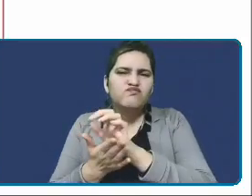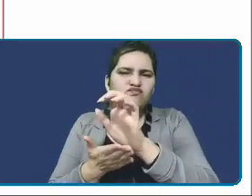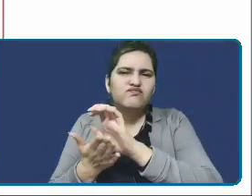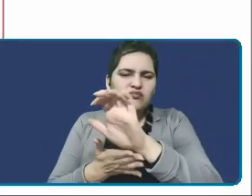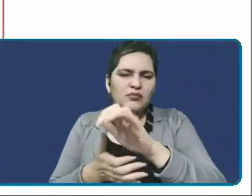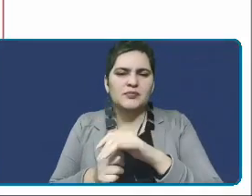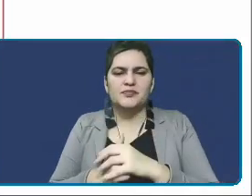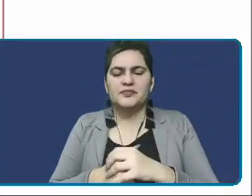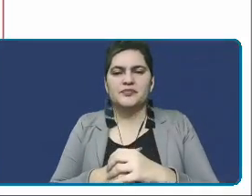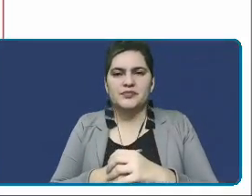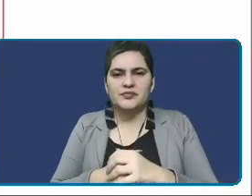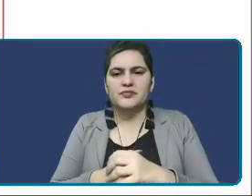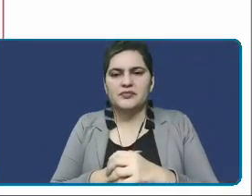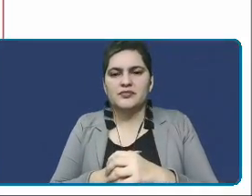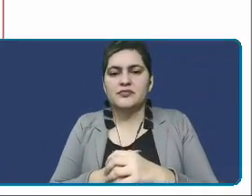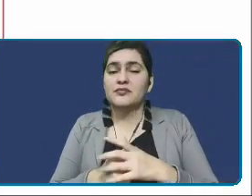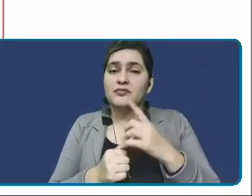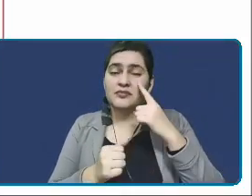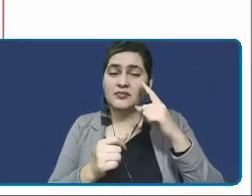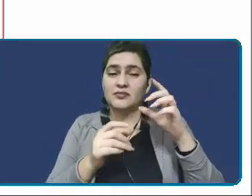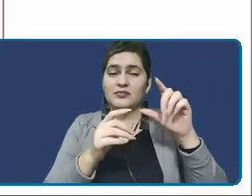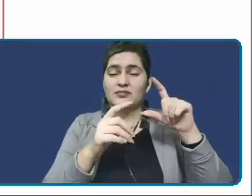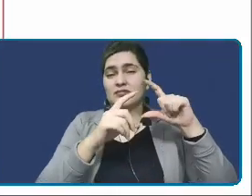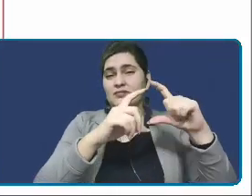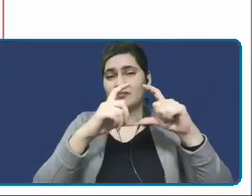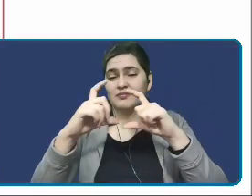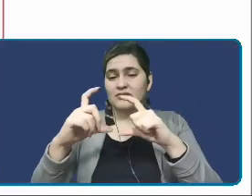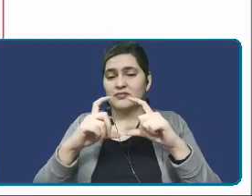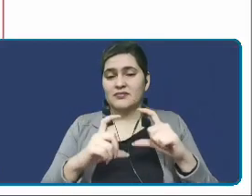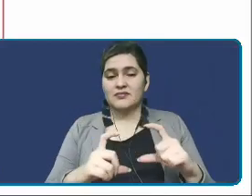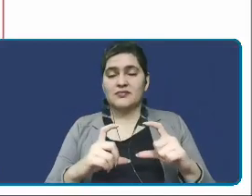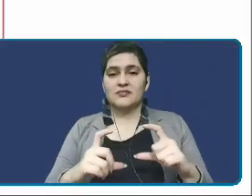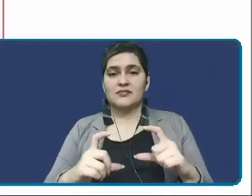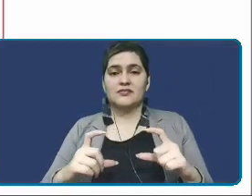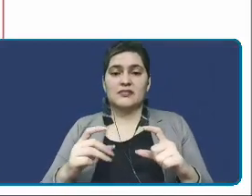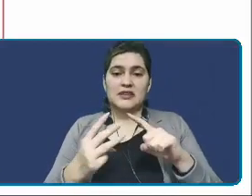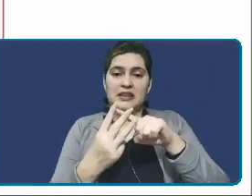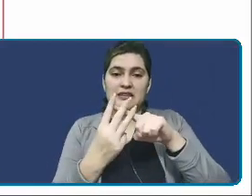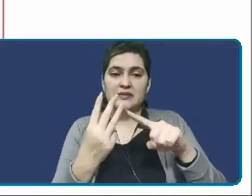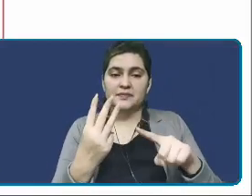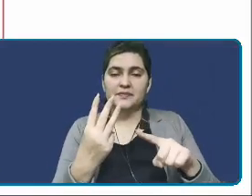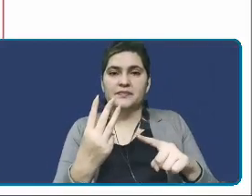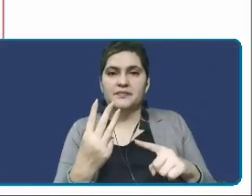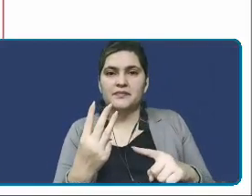como grandes grupos, se les echó